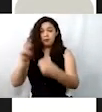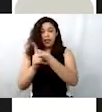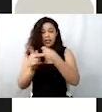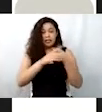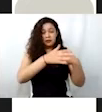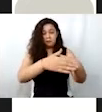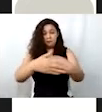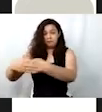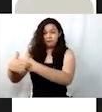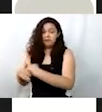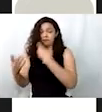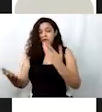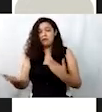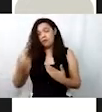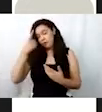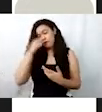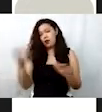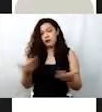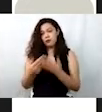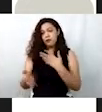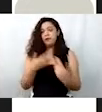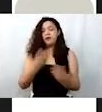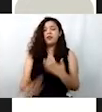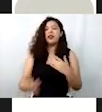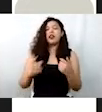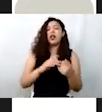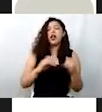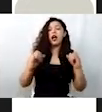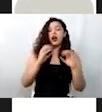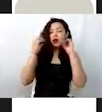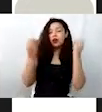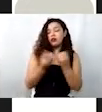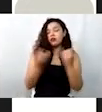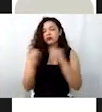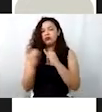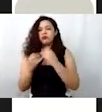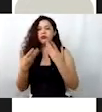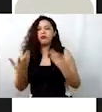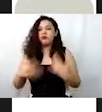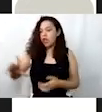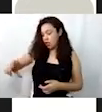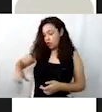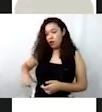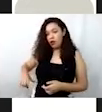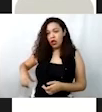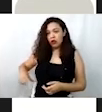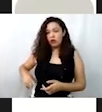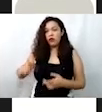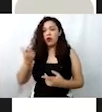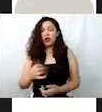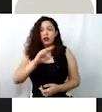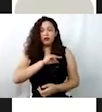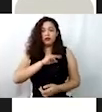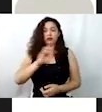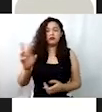incluyendo organizaciones e instituciones. Por primera vez, el sector privado ha sido incluido en dicho plan, reconociendo a